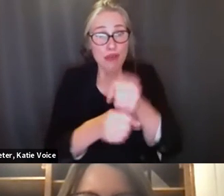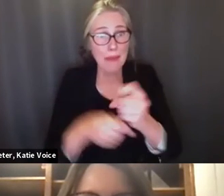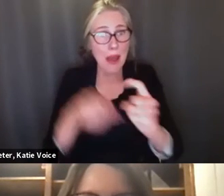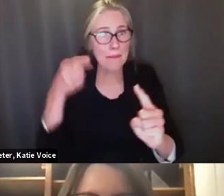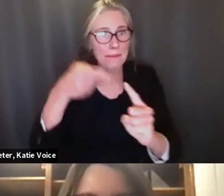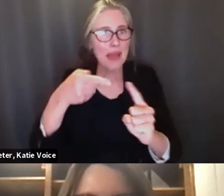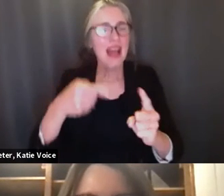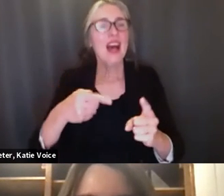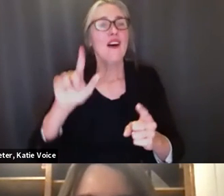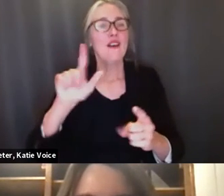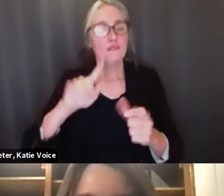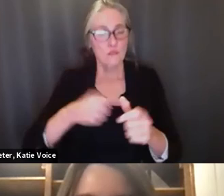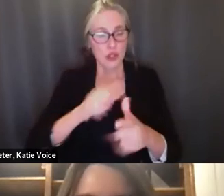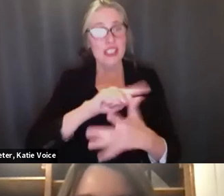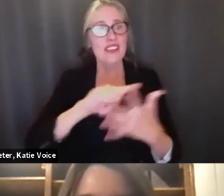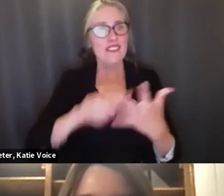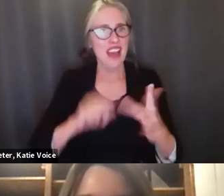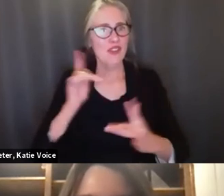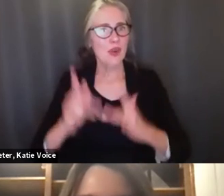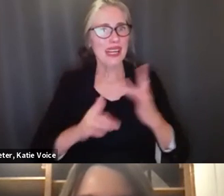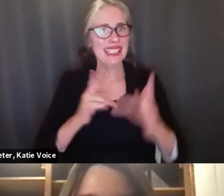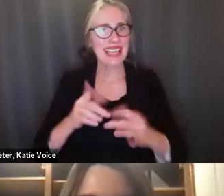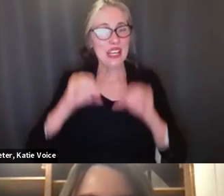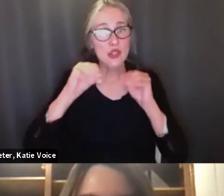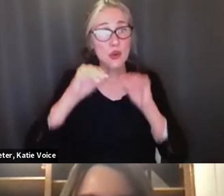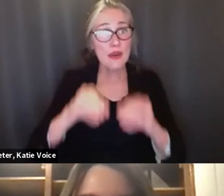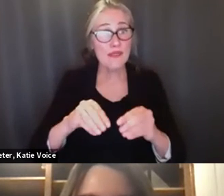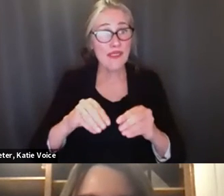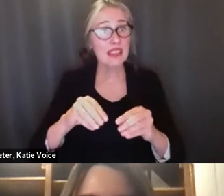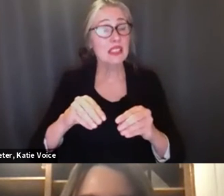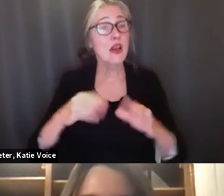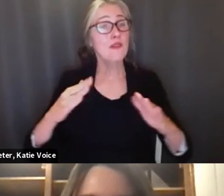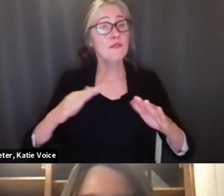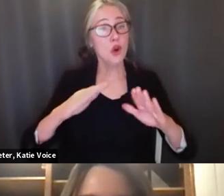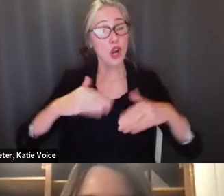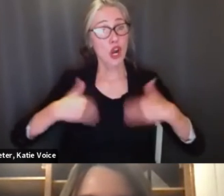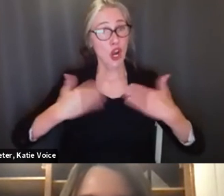está emocionada de invertir en este plan y